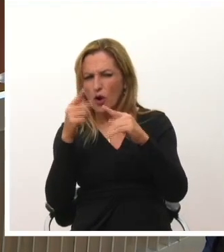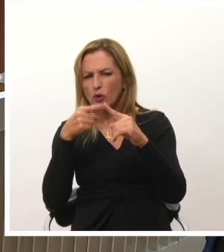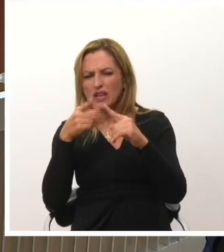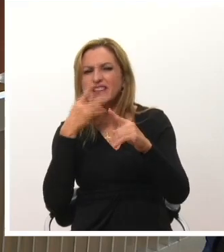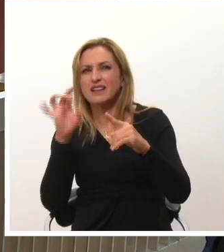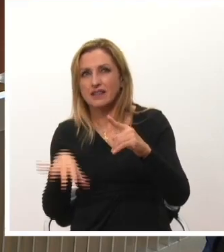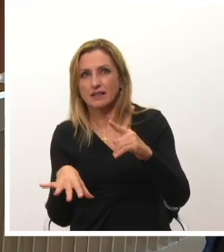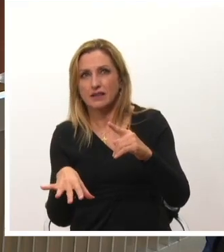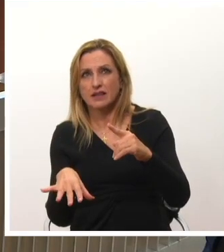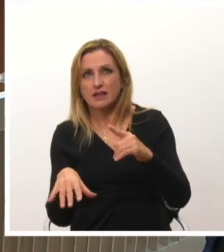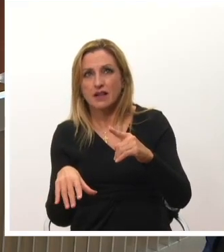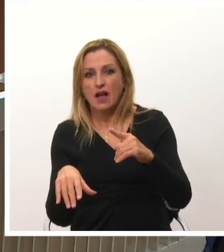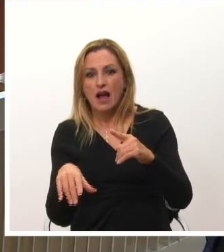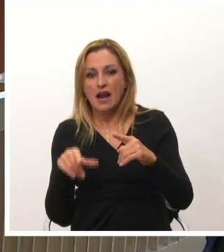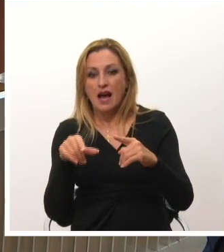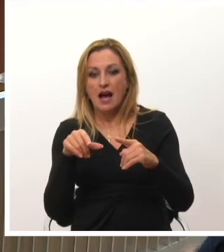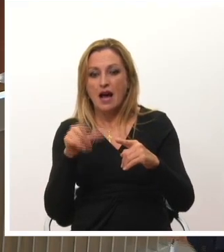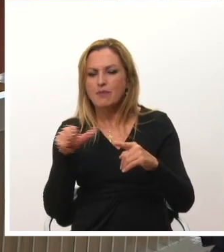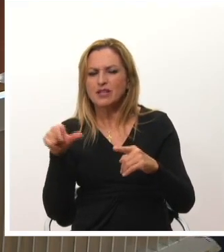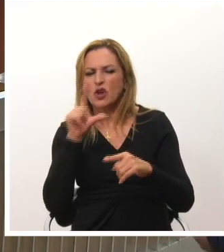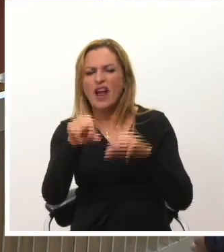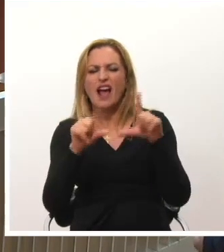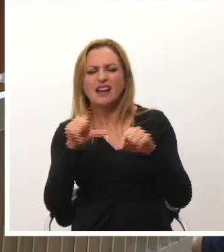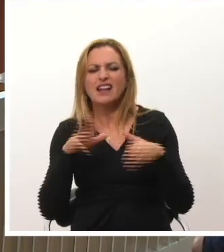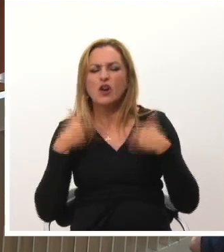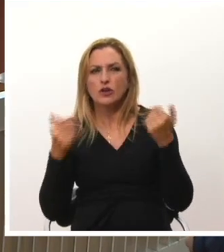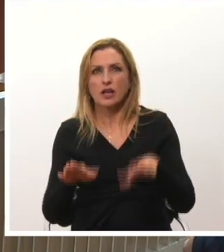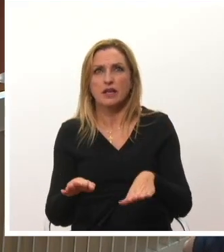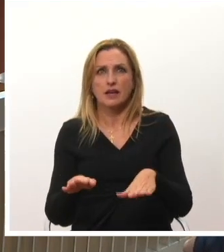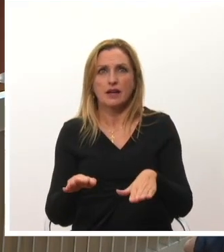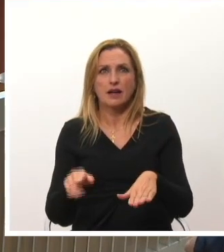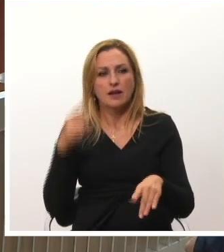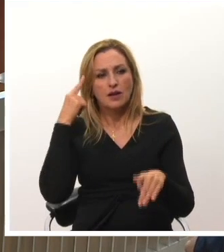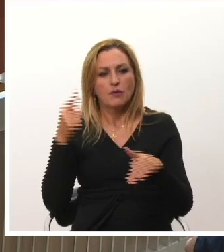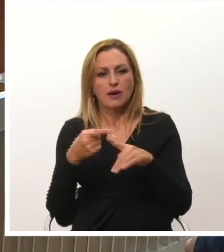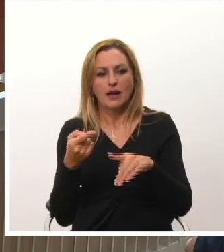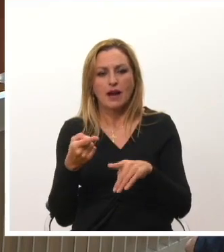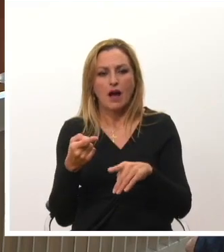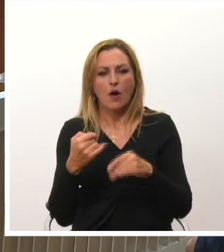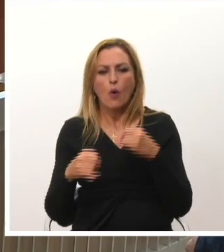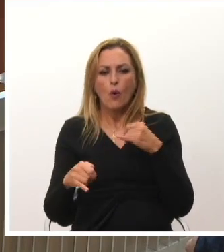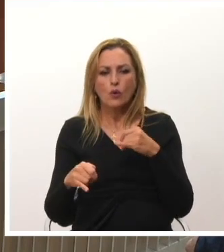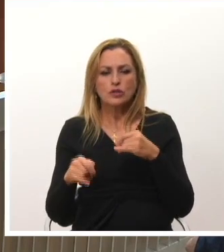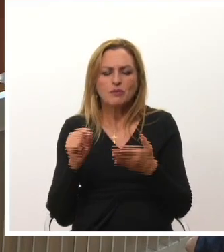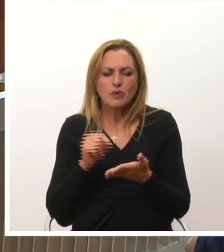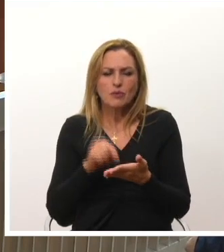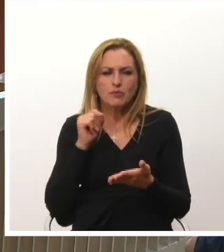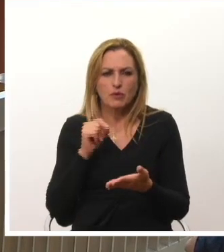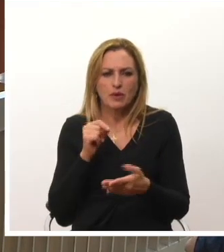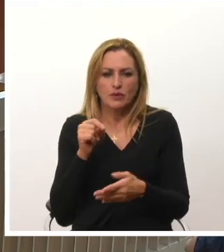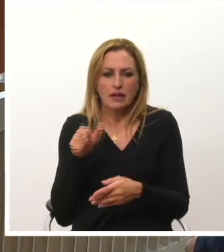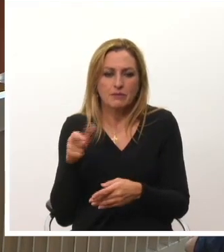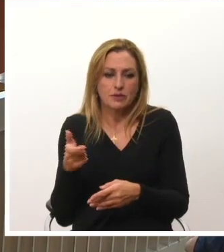sean libres de optar y de hacer lo que crean más conveniente para velar o para los últimos momentos con sus falleceres